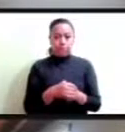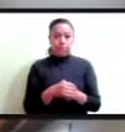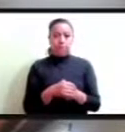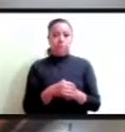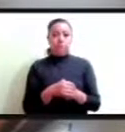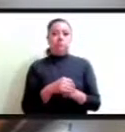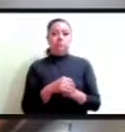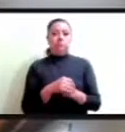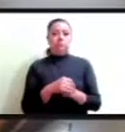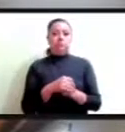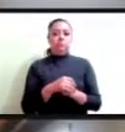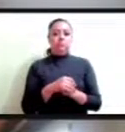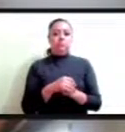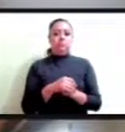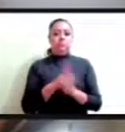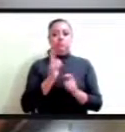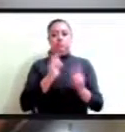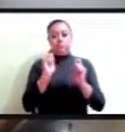La voy a turnar.